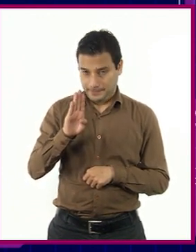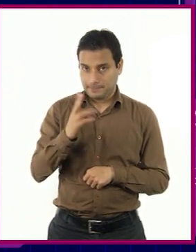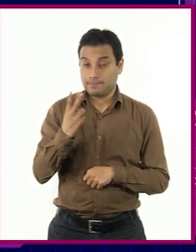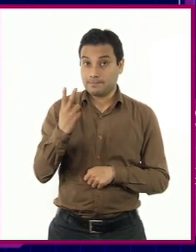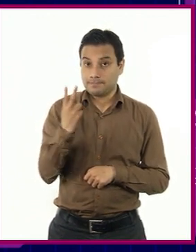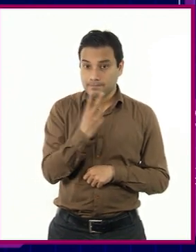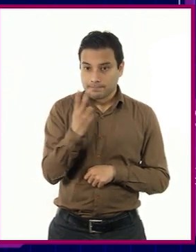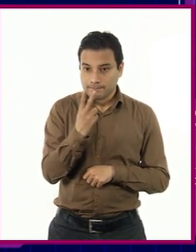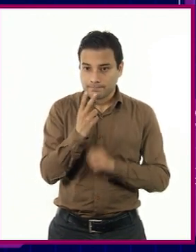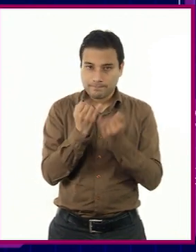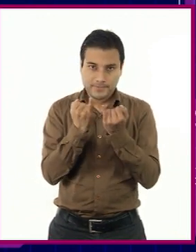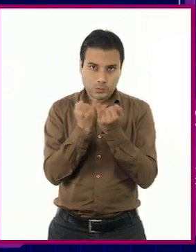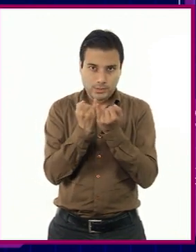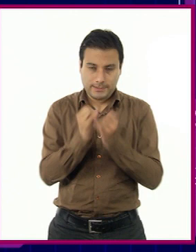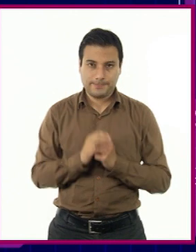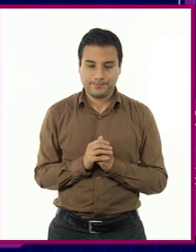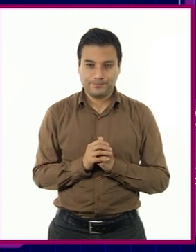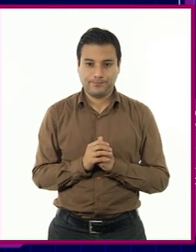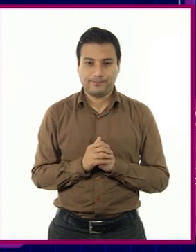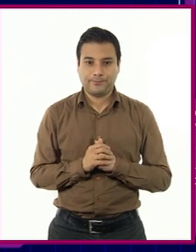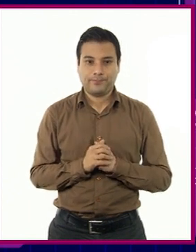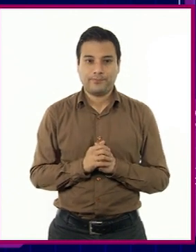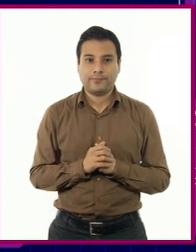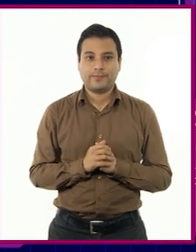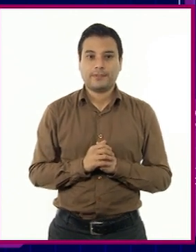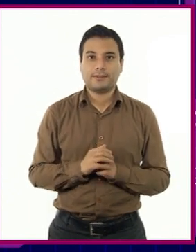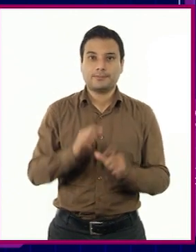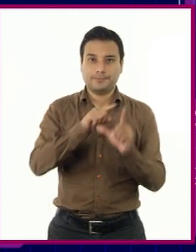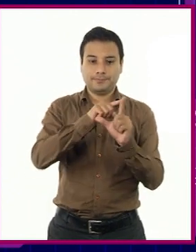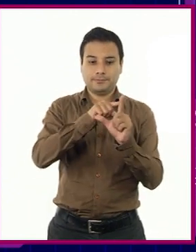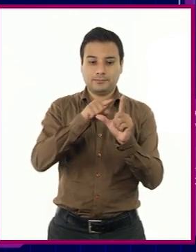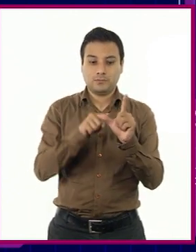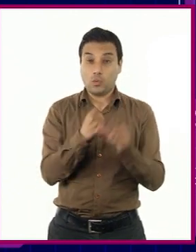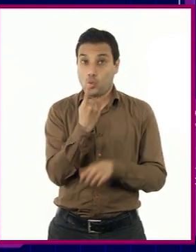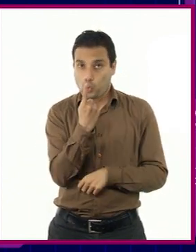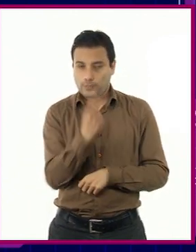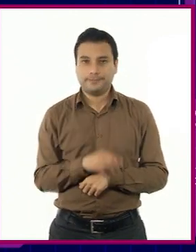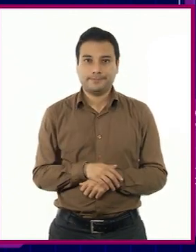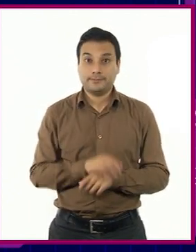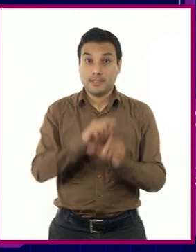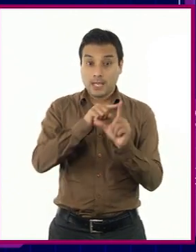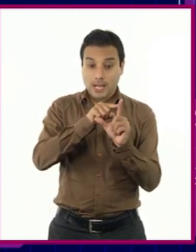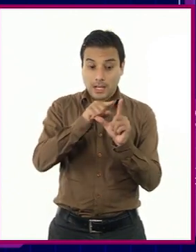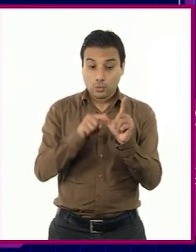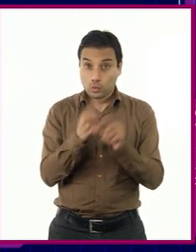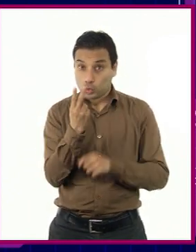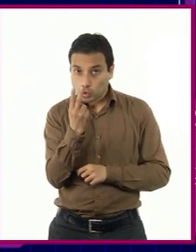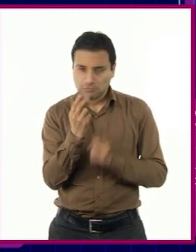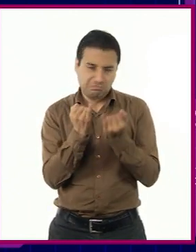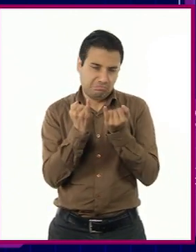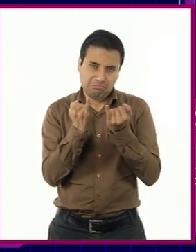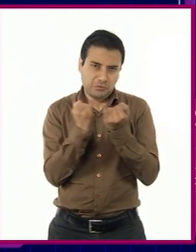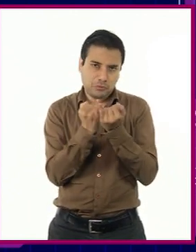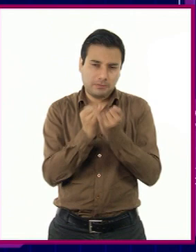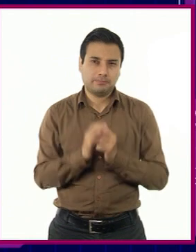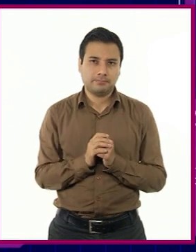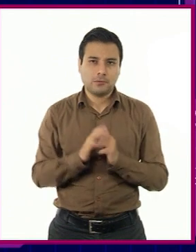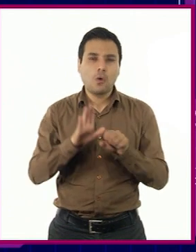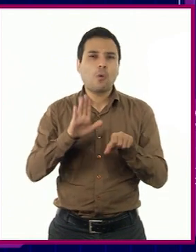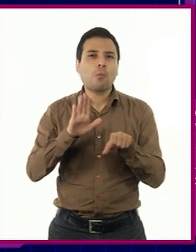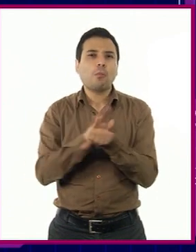triángulos congruentes. Y se tiene que el ángulo 1 es igual al ángulo 2, ya que son